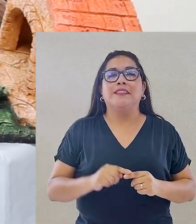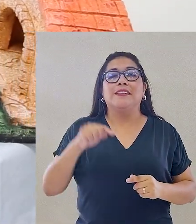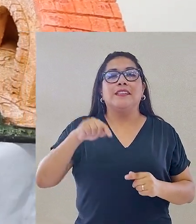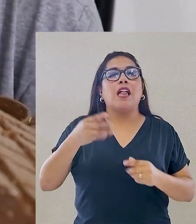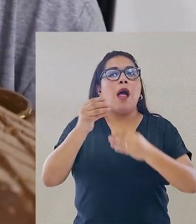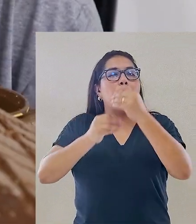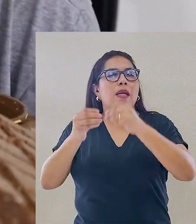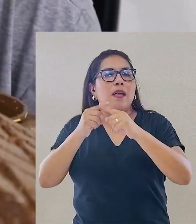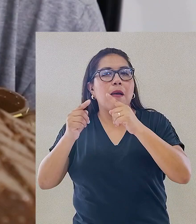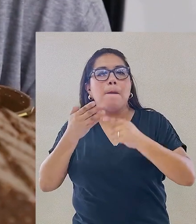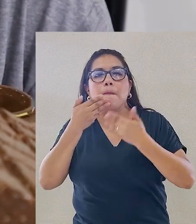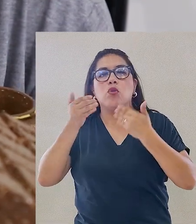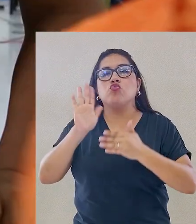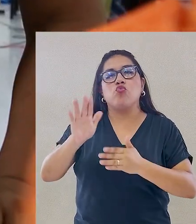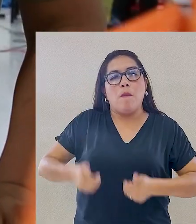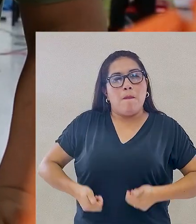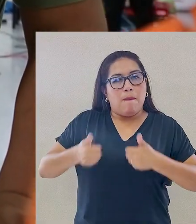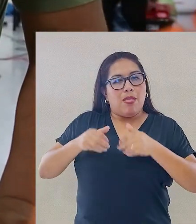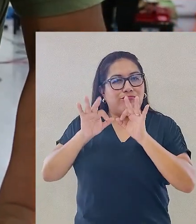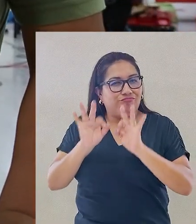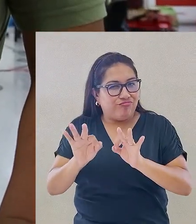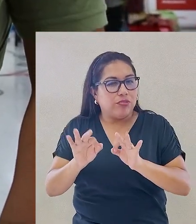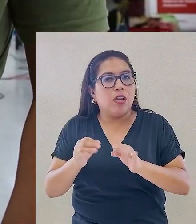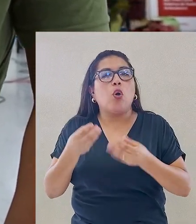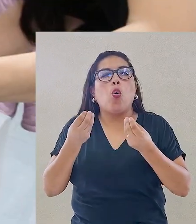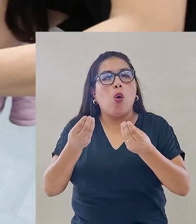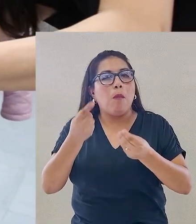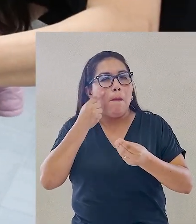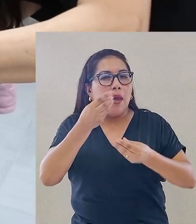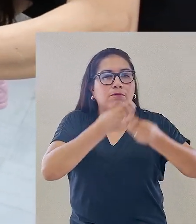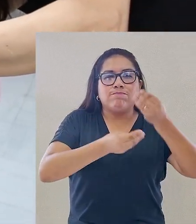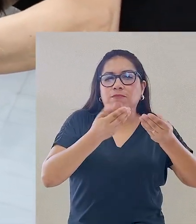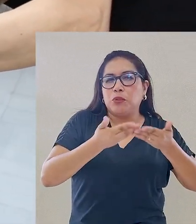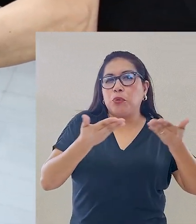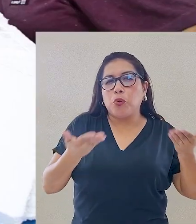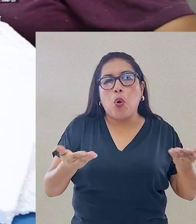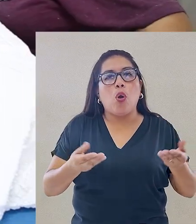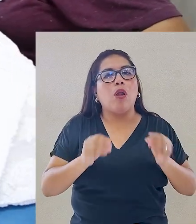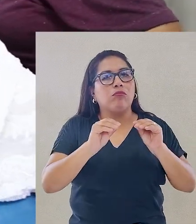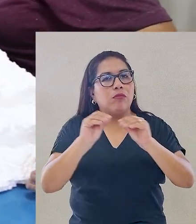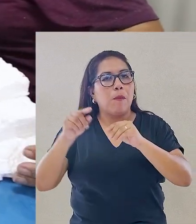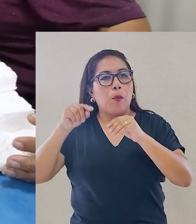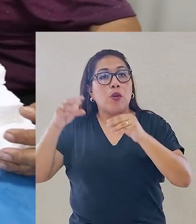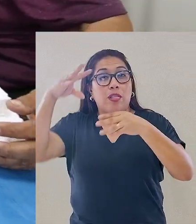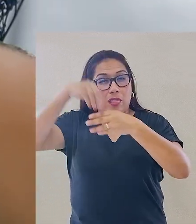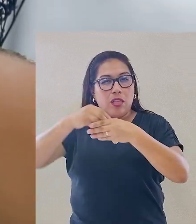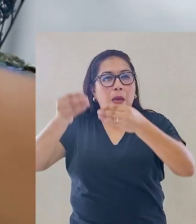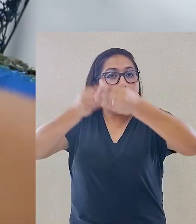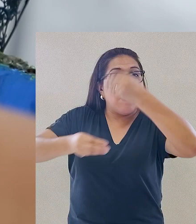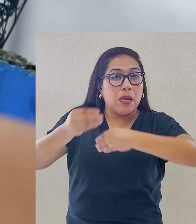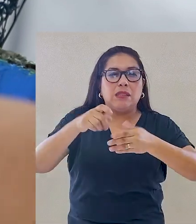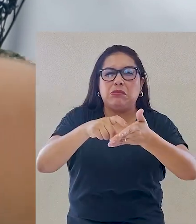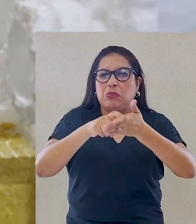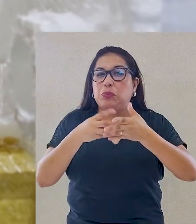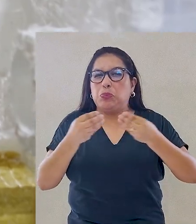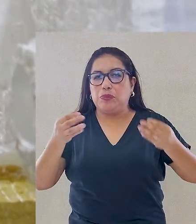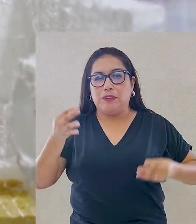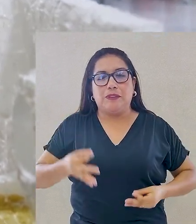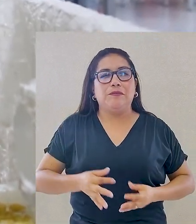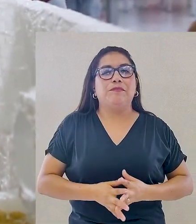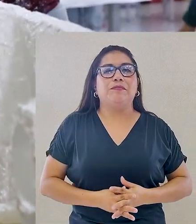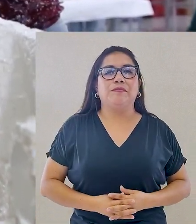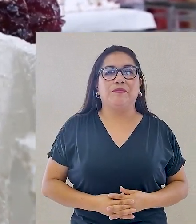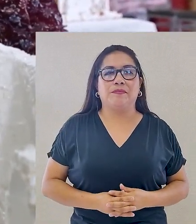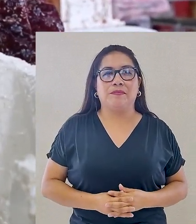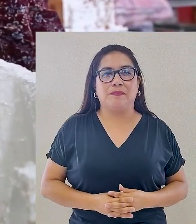todos los que están haciendo emprendimiento es cómo mejoran su calidad, cómo van innovando los productos que tienen que comercializar, porque el mercado siempre es exigente para